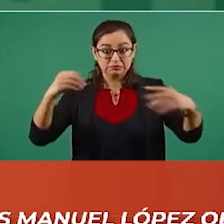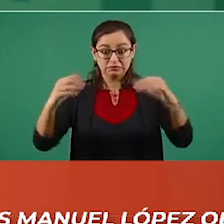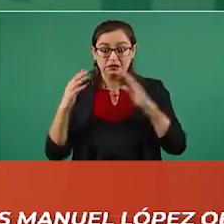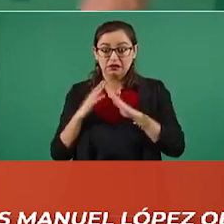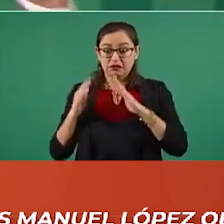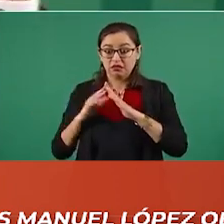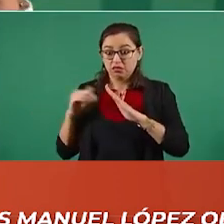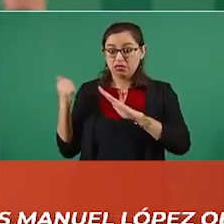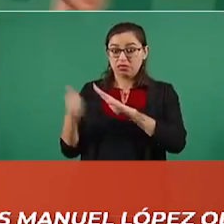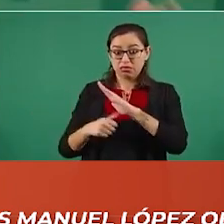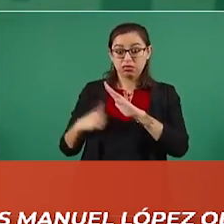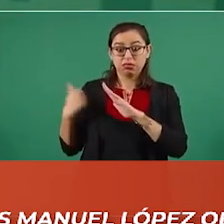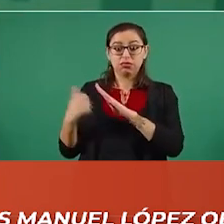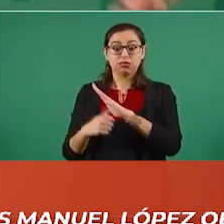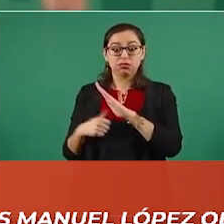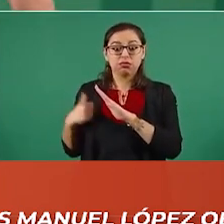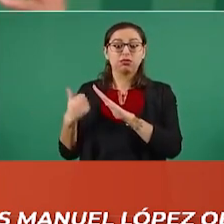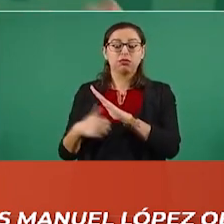estuvieron